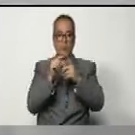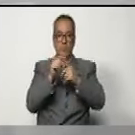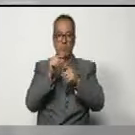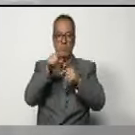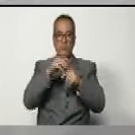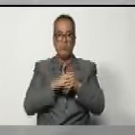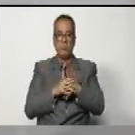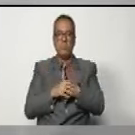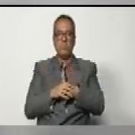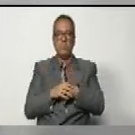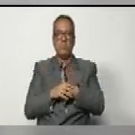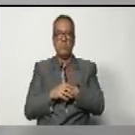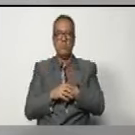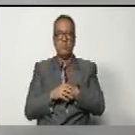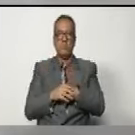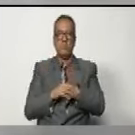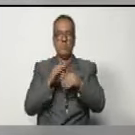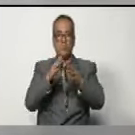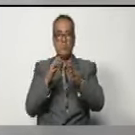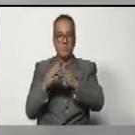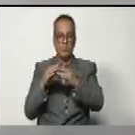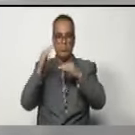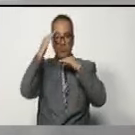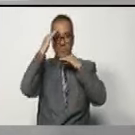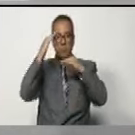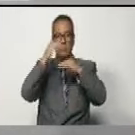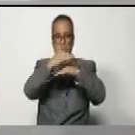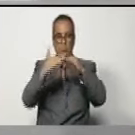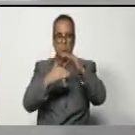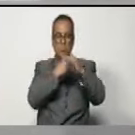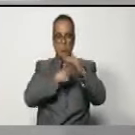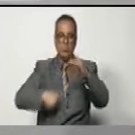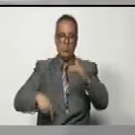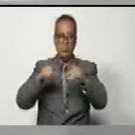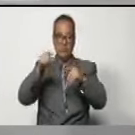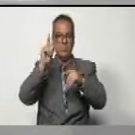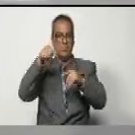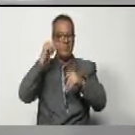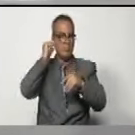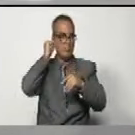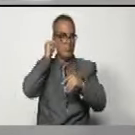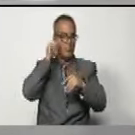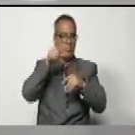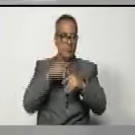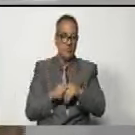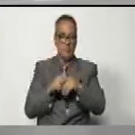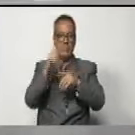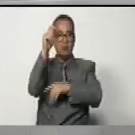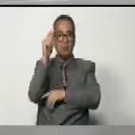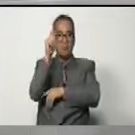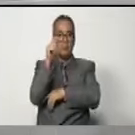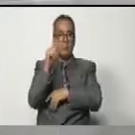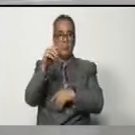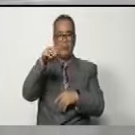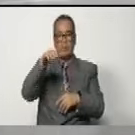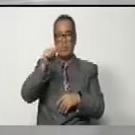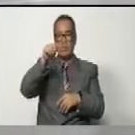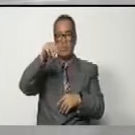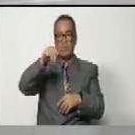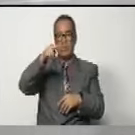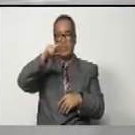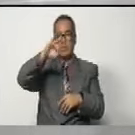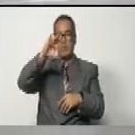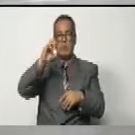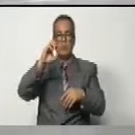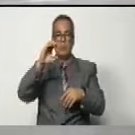palabra a esta plenaria. Bueno, saludo a mi segunda vicepresidenta también, compañera diputada América Pérez. Hemos pedido este